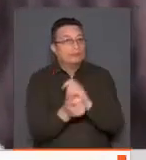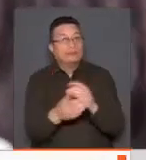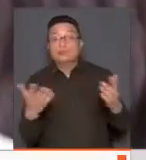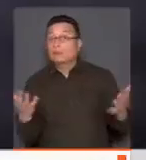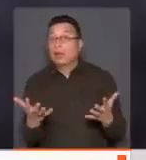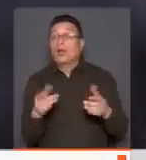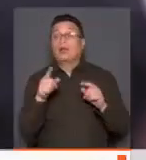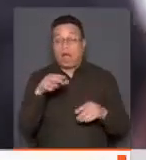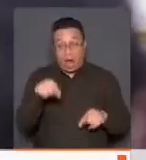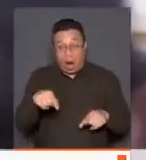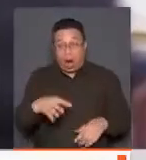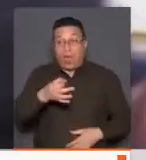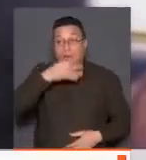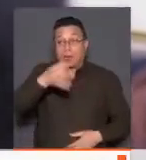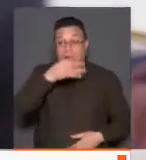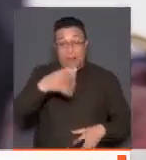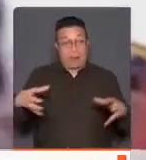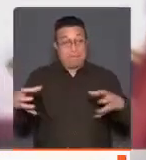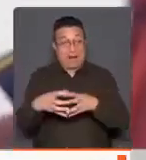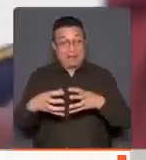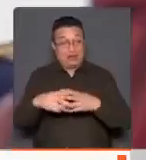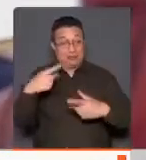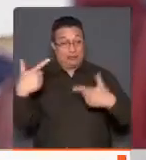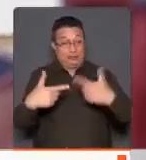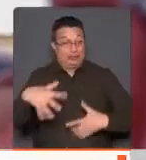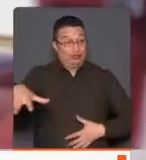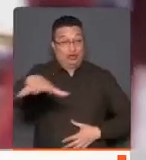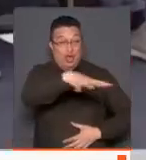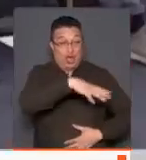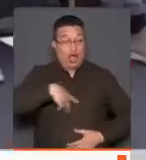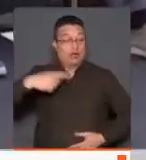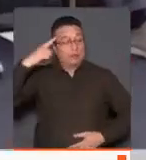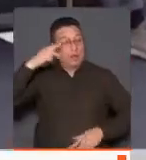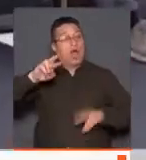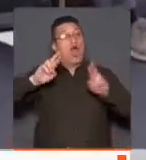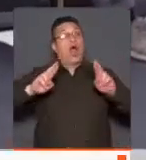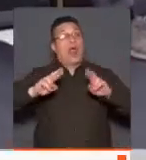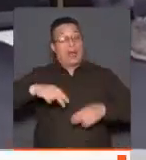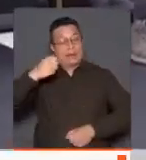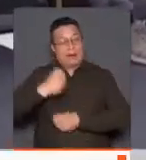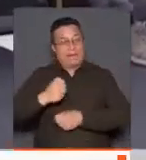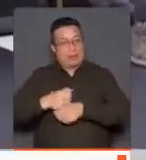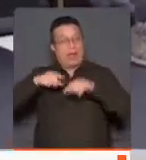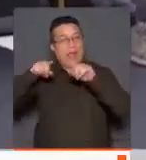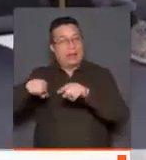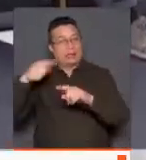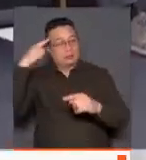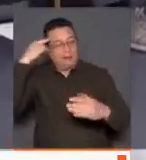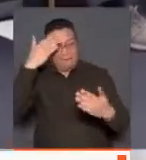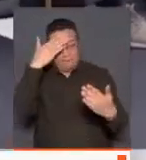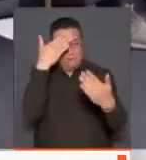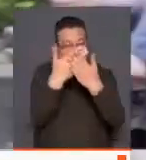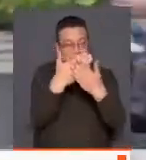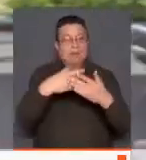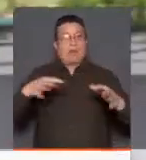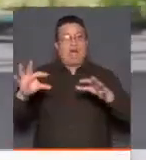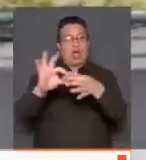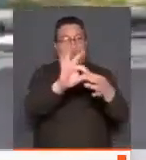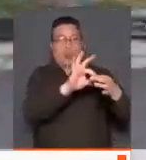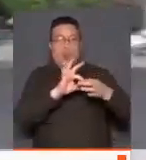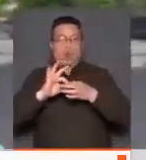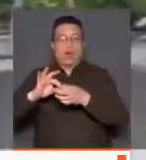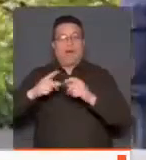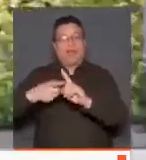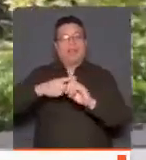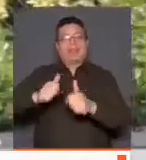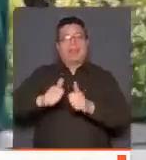declaración conjunta de los partidos es que esperan poder tener un trabajo hacia eso, hacia enfrentar con mayor unidad los desafíos electorales, y ese trabajo va a estar a cargo de